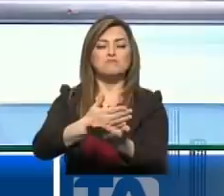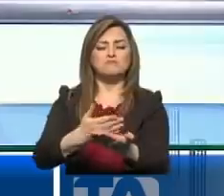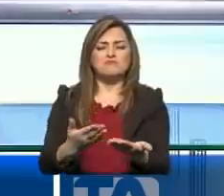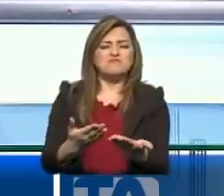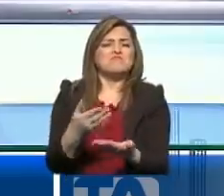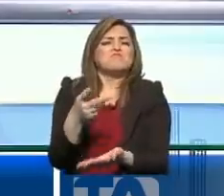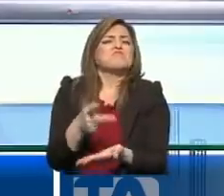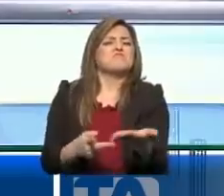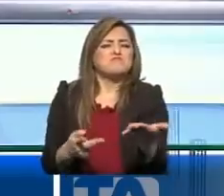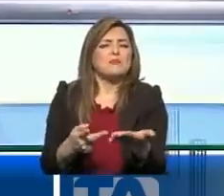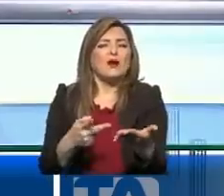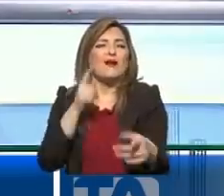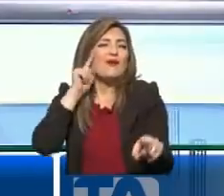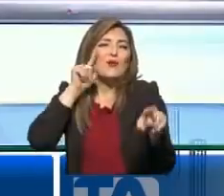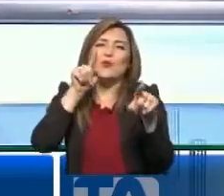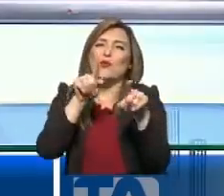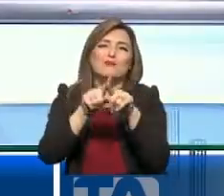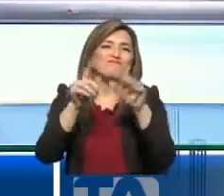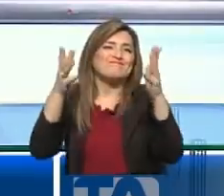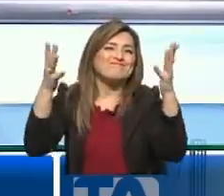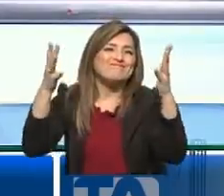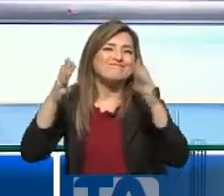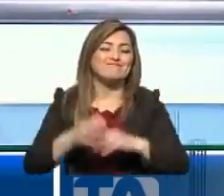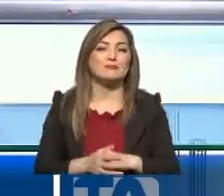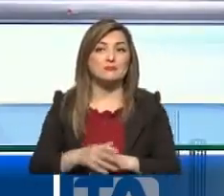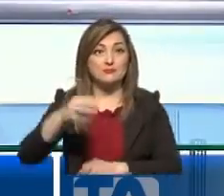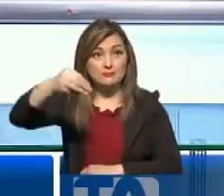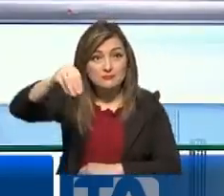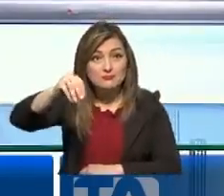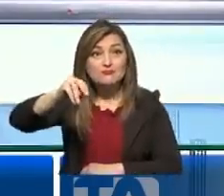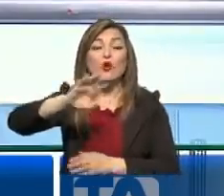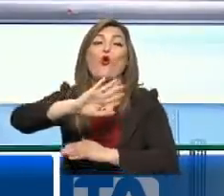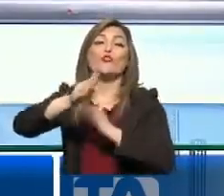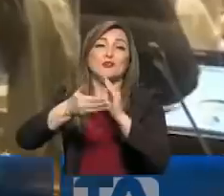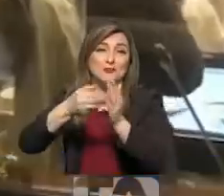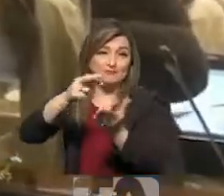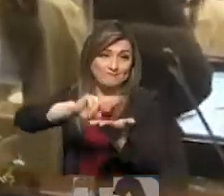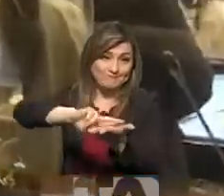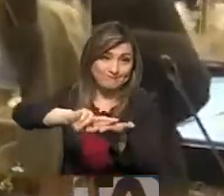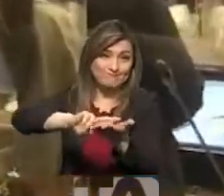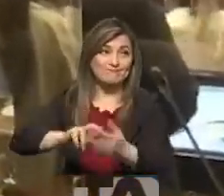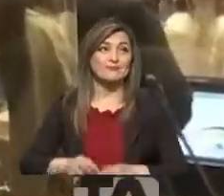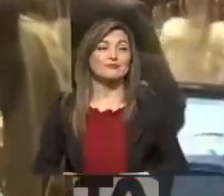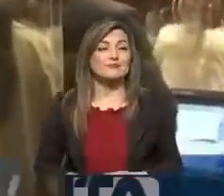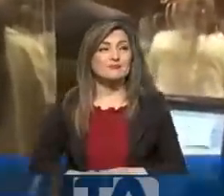de las bancadas de mayoría. La sesión se retomará este miércoles.